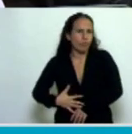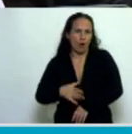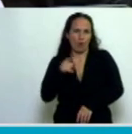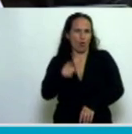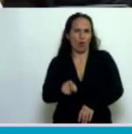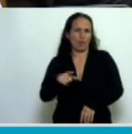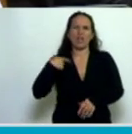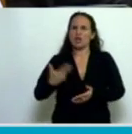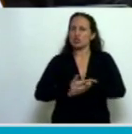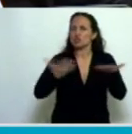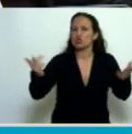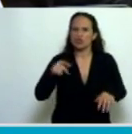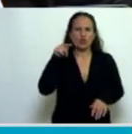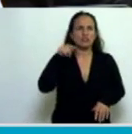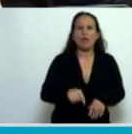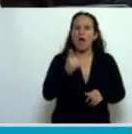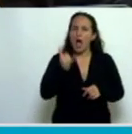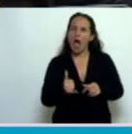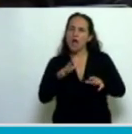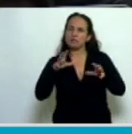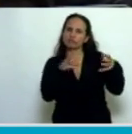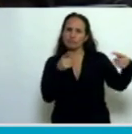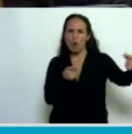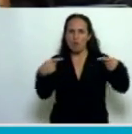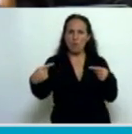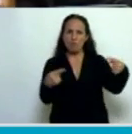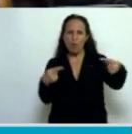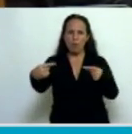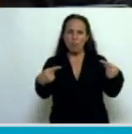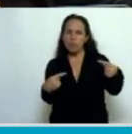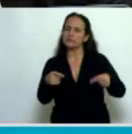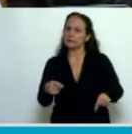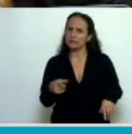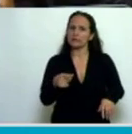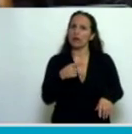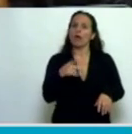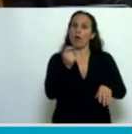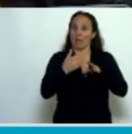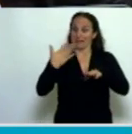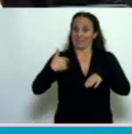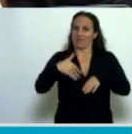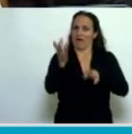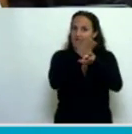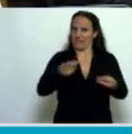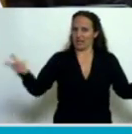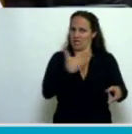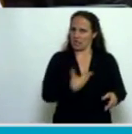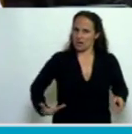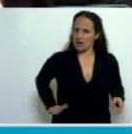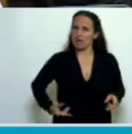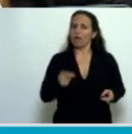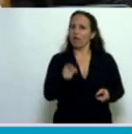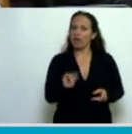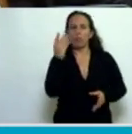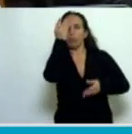sociedad absolutamente partida y dividida. Resulta que unos meses antes de irse del poder se preocupan